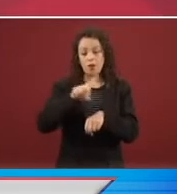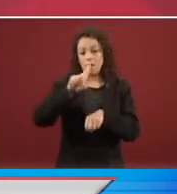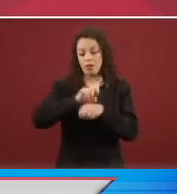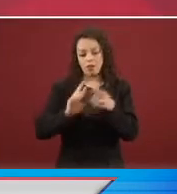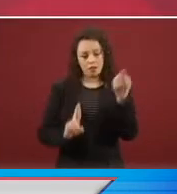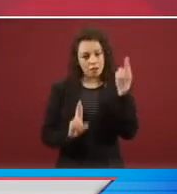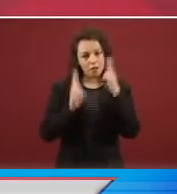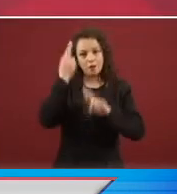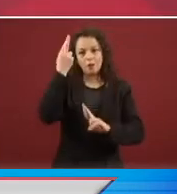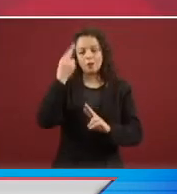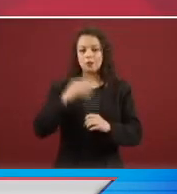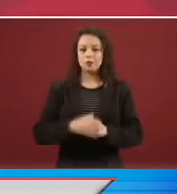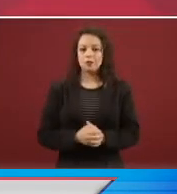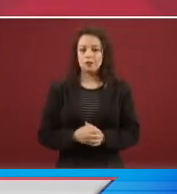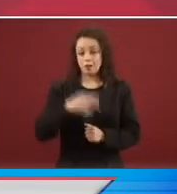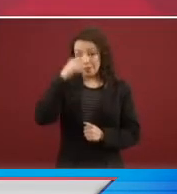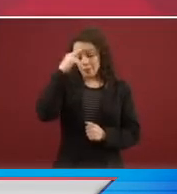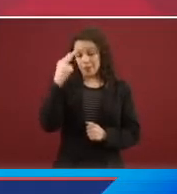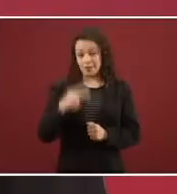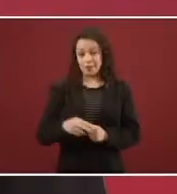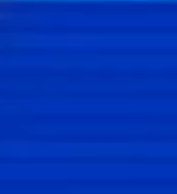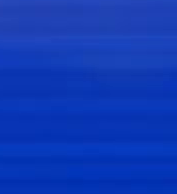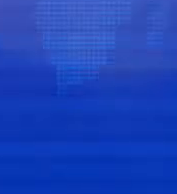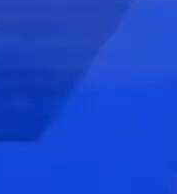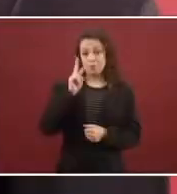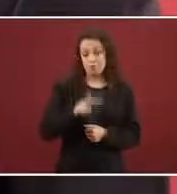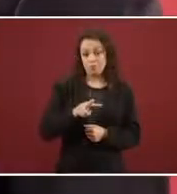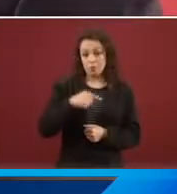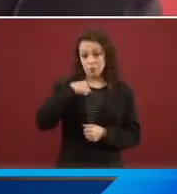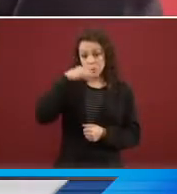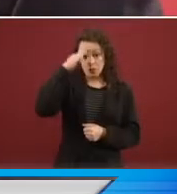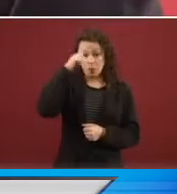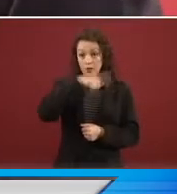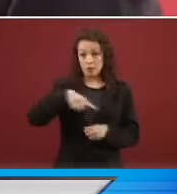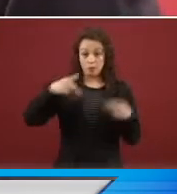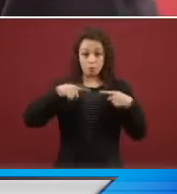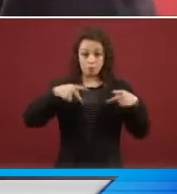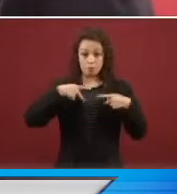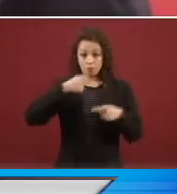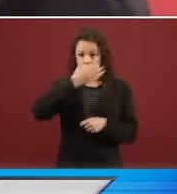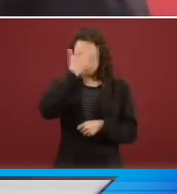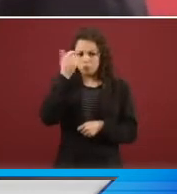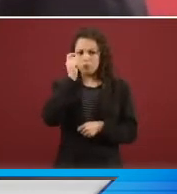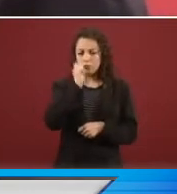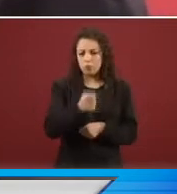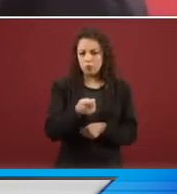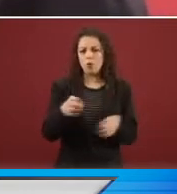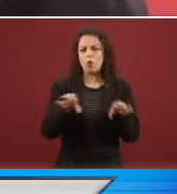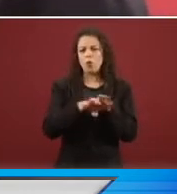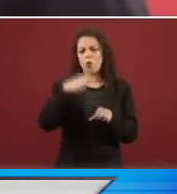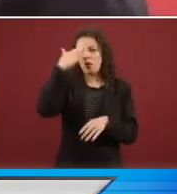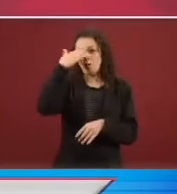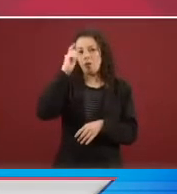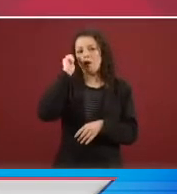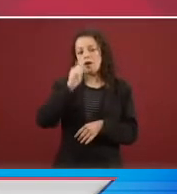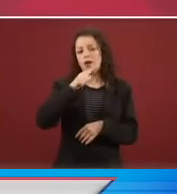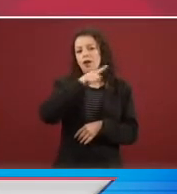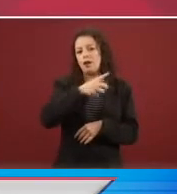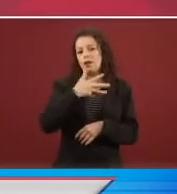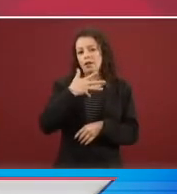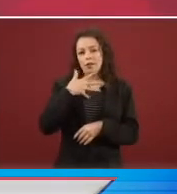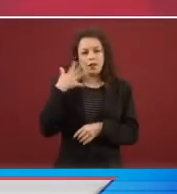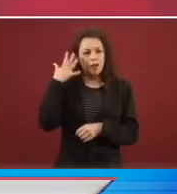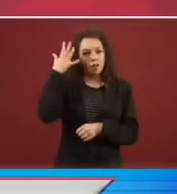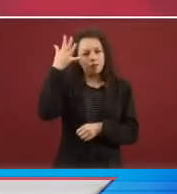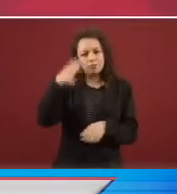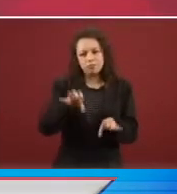con compromiso, evitando a toda costa la violencia. Salud del presidente. Ante los cuestionamientos por su salud física